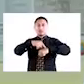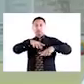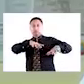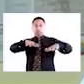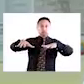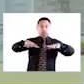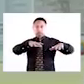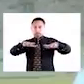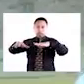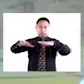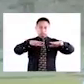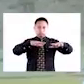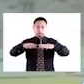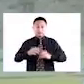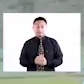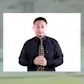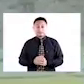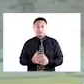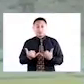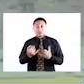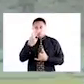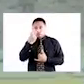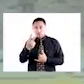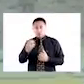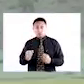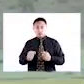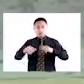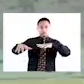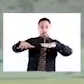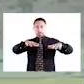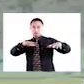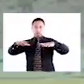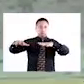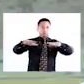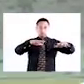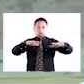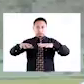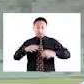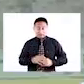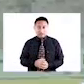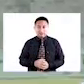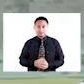de duración mucho más grande. Entonces, teniendo estos terremotos, megaterremotos,